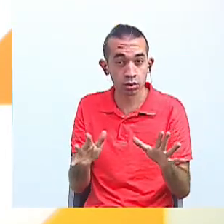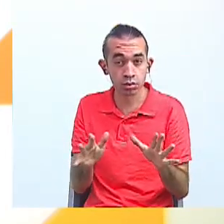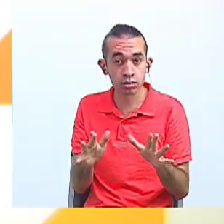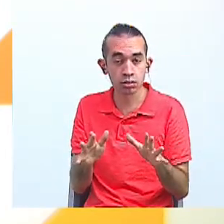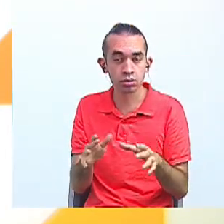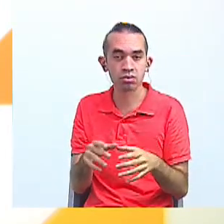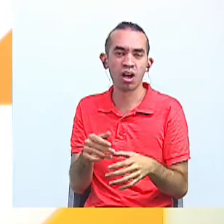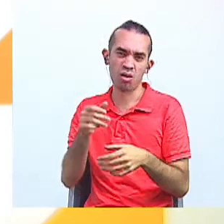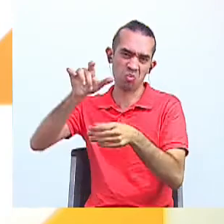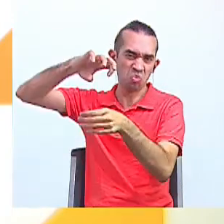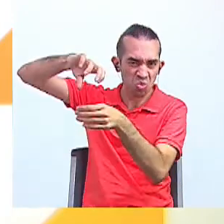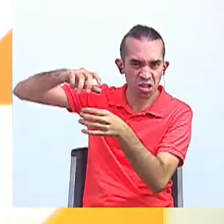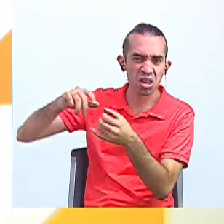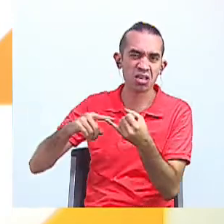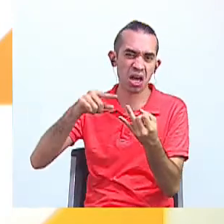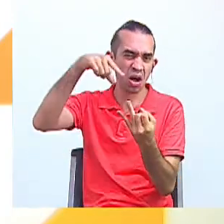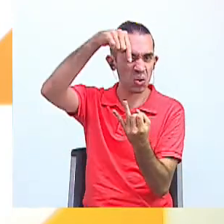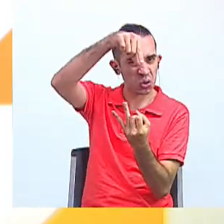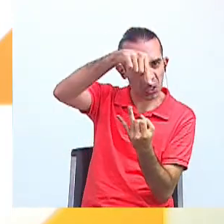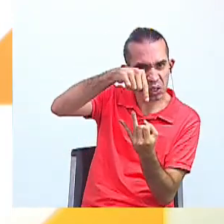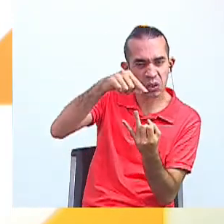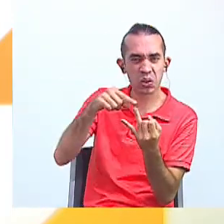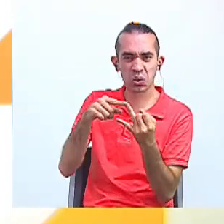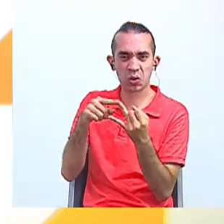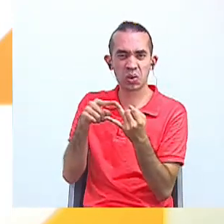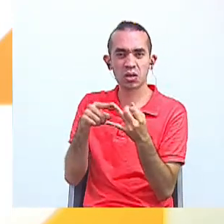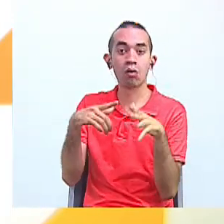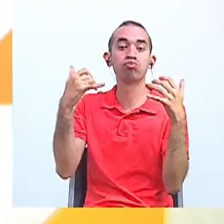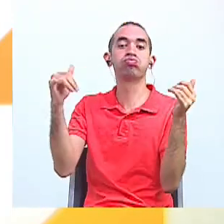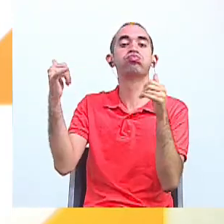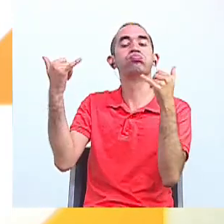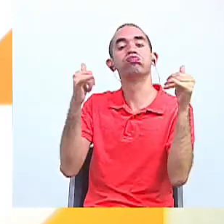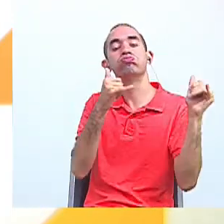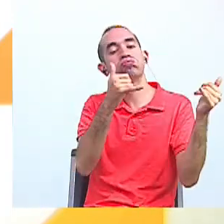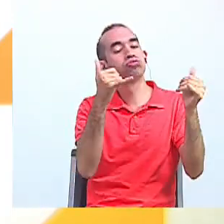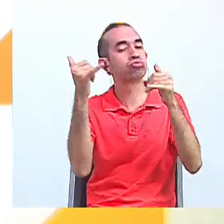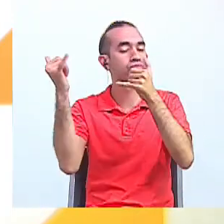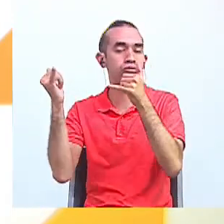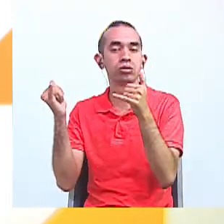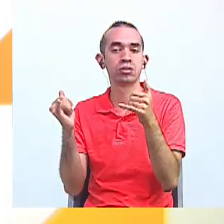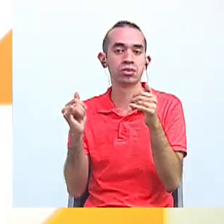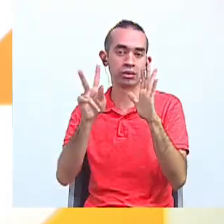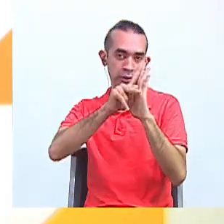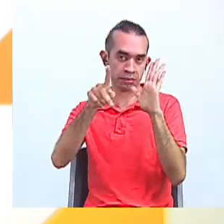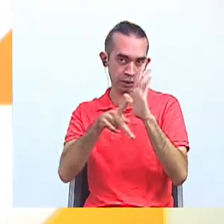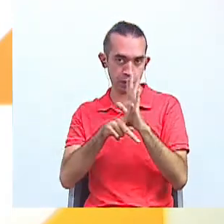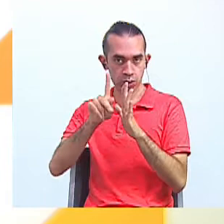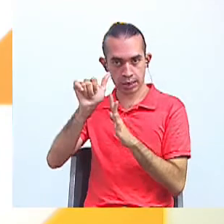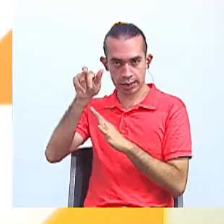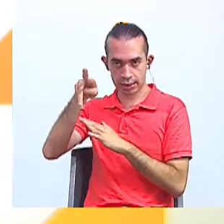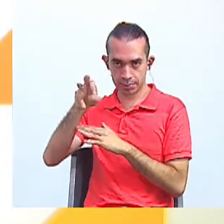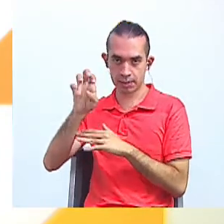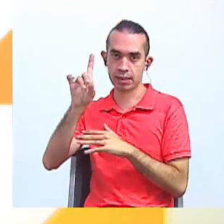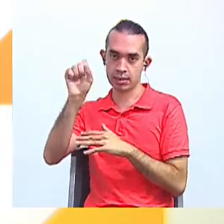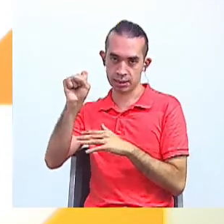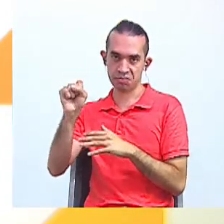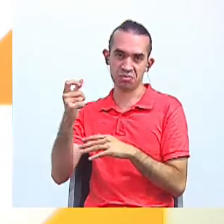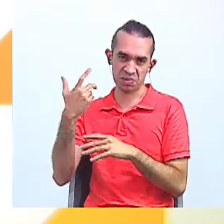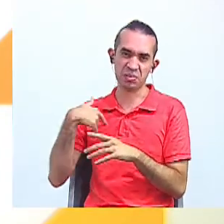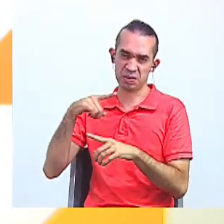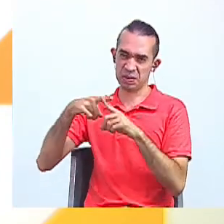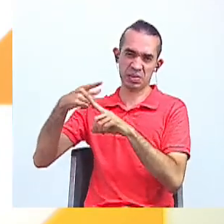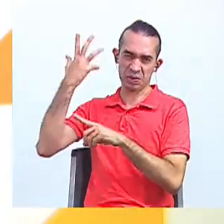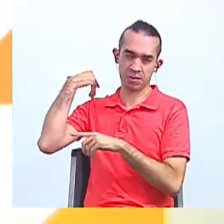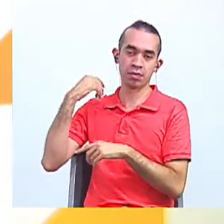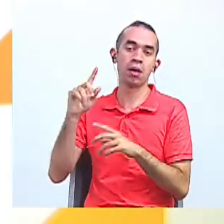una botellita, un gotero, y estuvimos jugando sobre el principio de Arquímedes. Eso en la primera clase que vimos